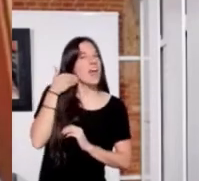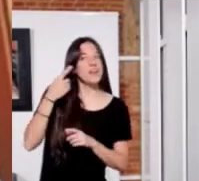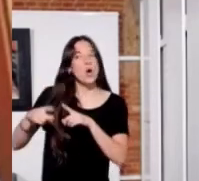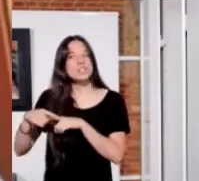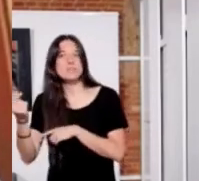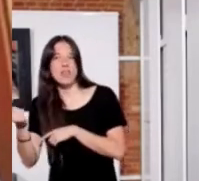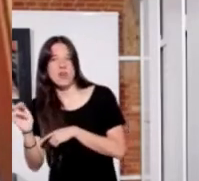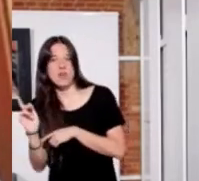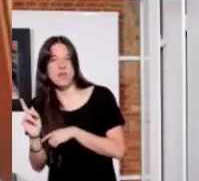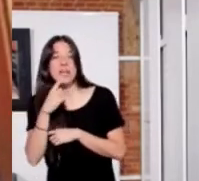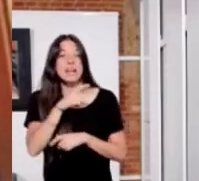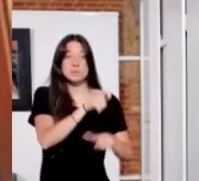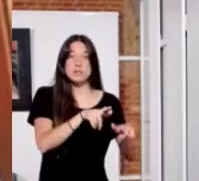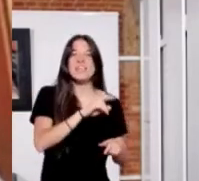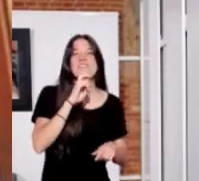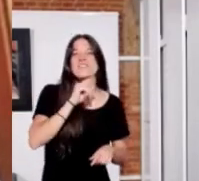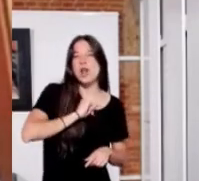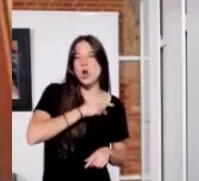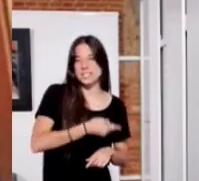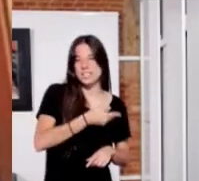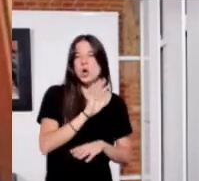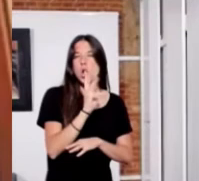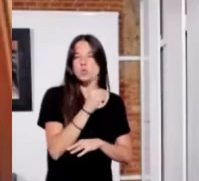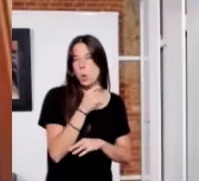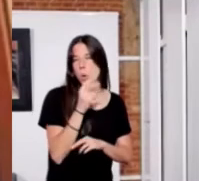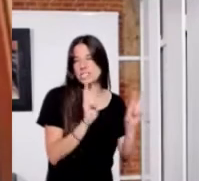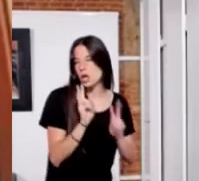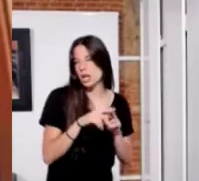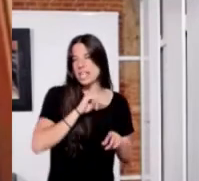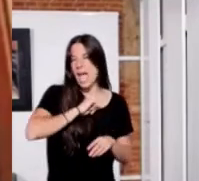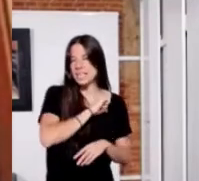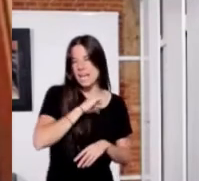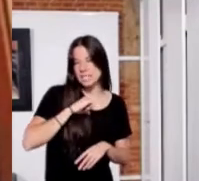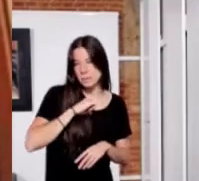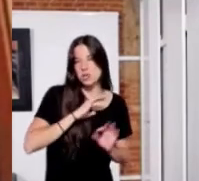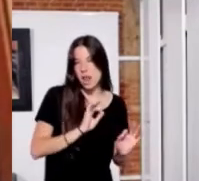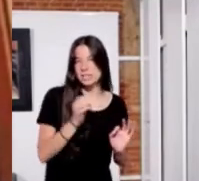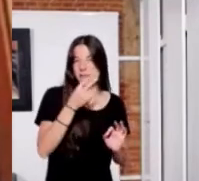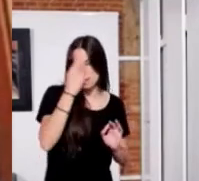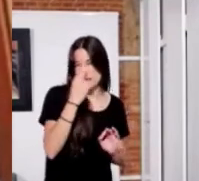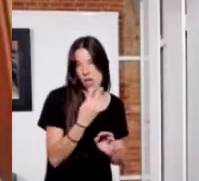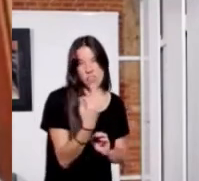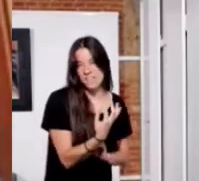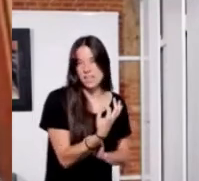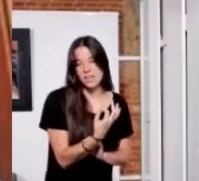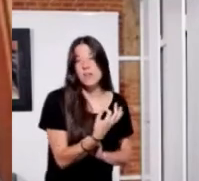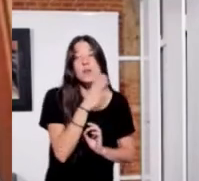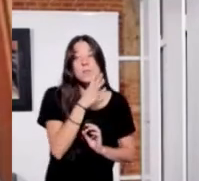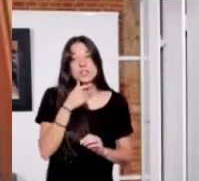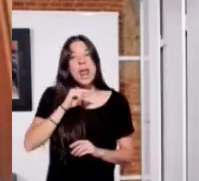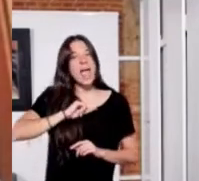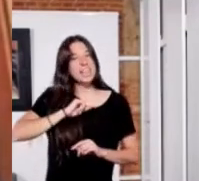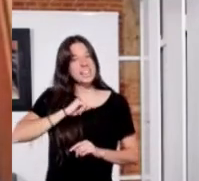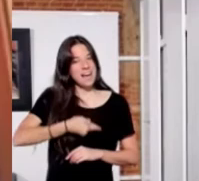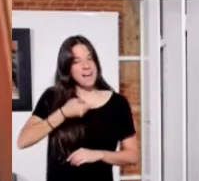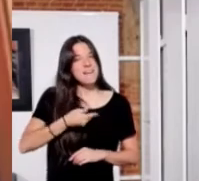personas tienen sus valores, sus cosmovisiones, sus éticas personales, que tienen que ser respetadas. Con lo cual, la ética cívica trabaja con